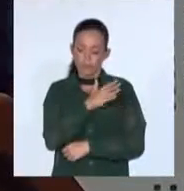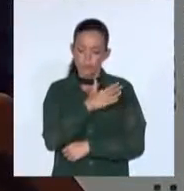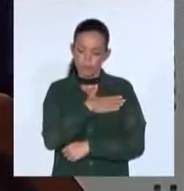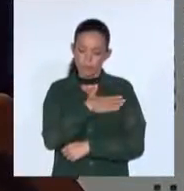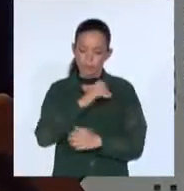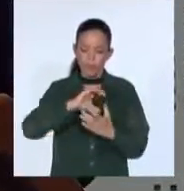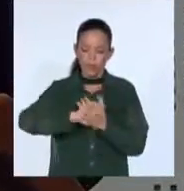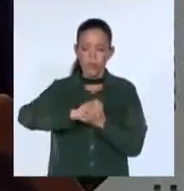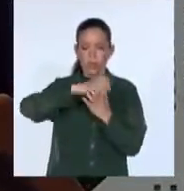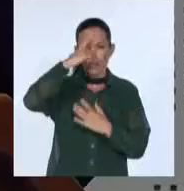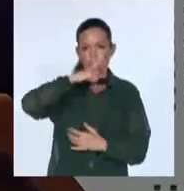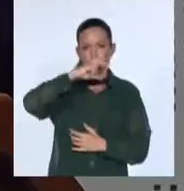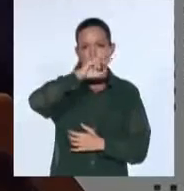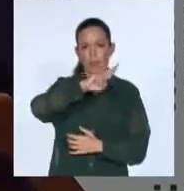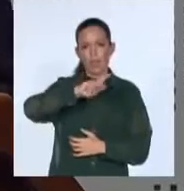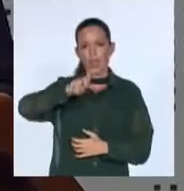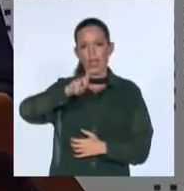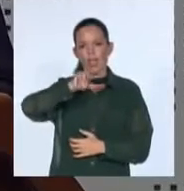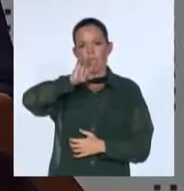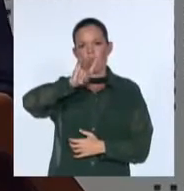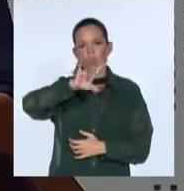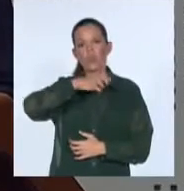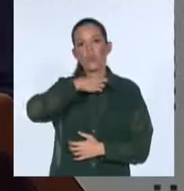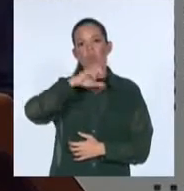acaba de sufrir una catástrofe tremenda.